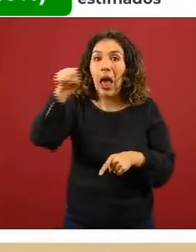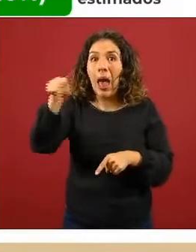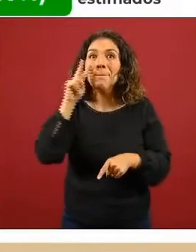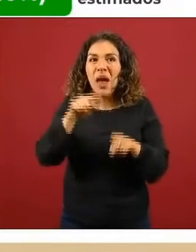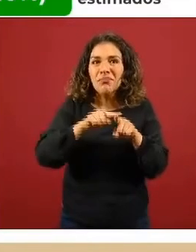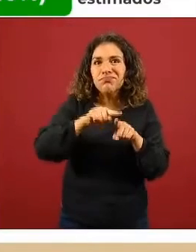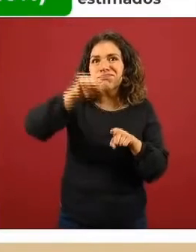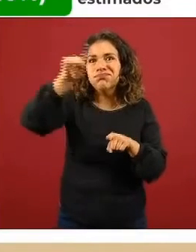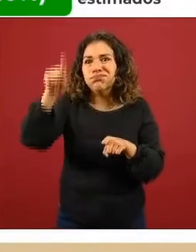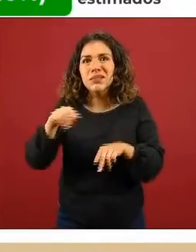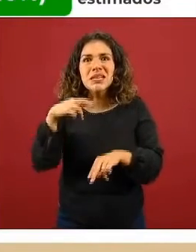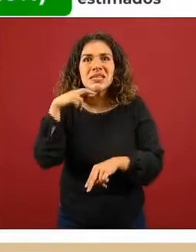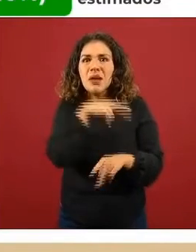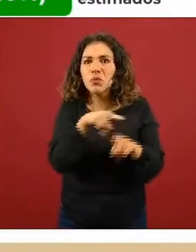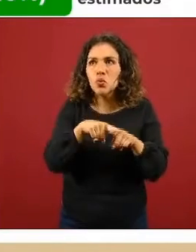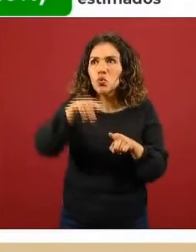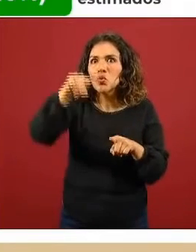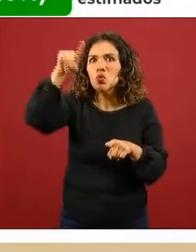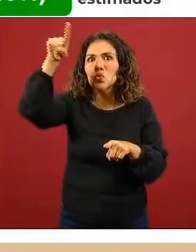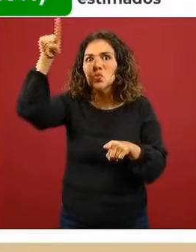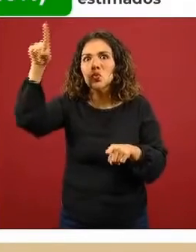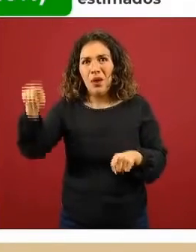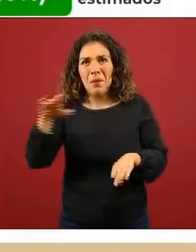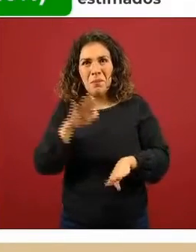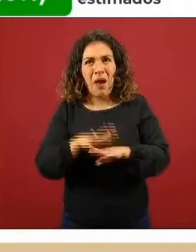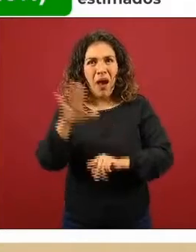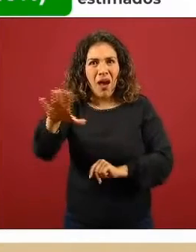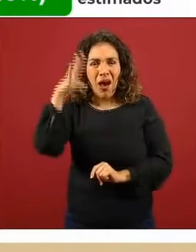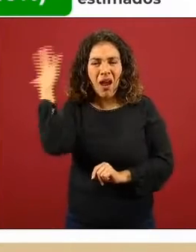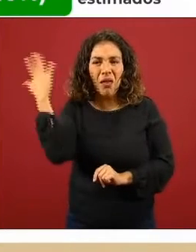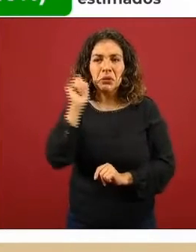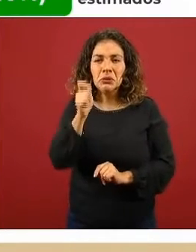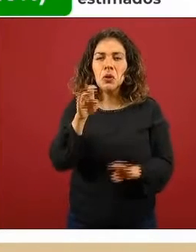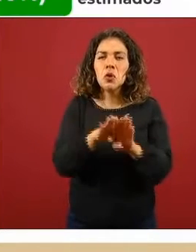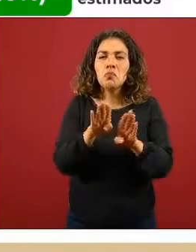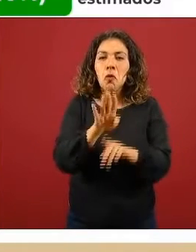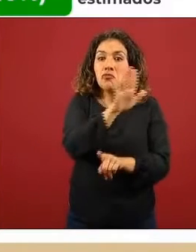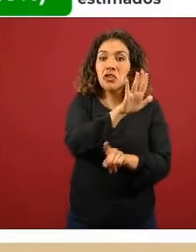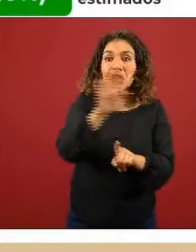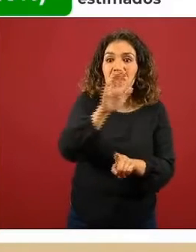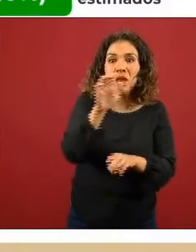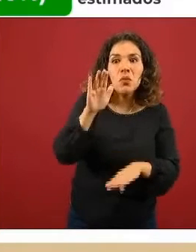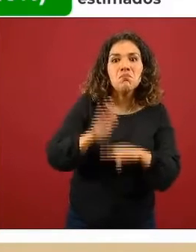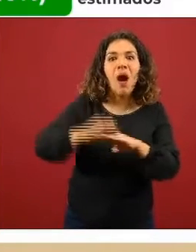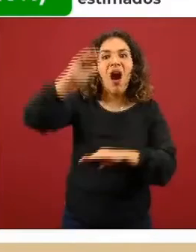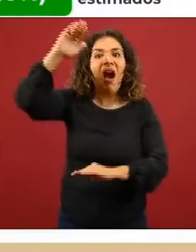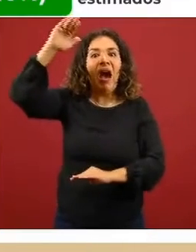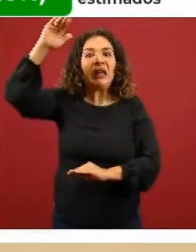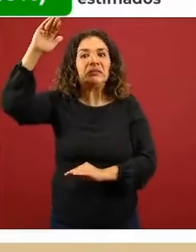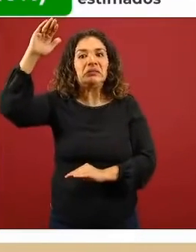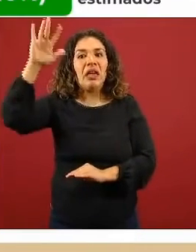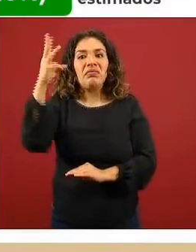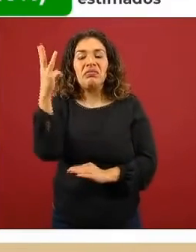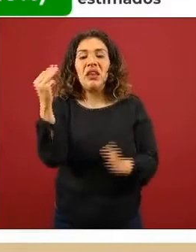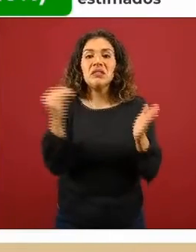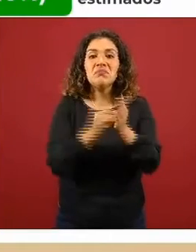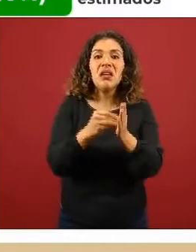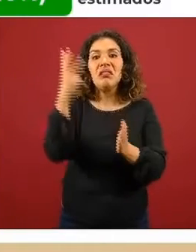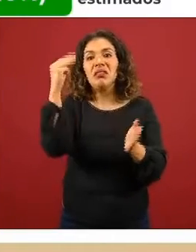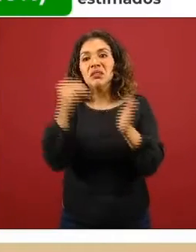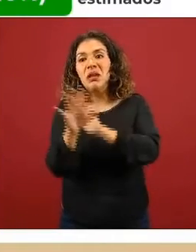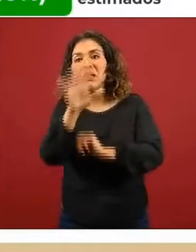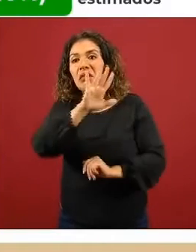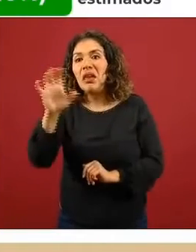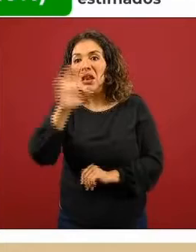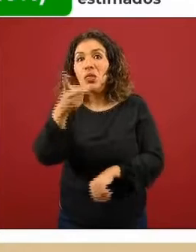curva rápidamente se incrementa y pasa de una escala de 500, llega hasta una escala de 3.000,